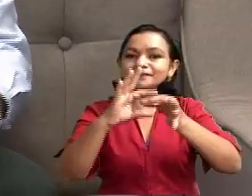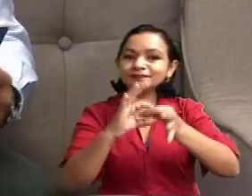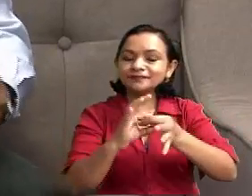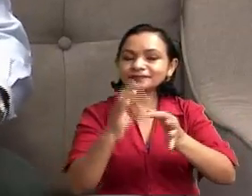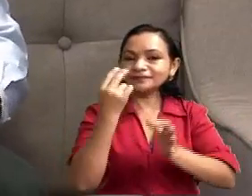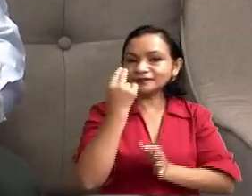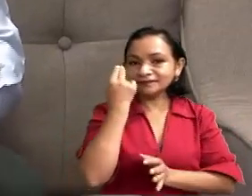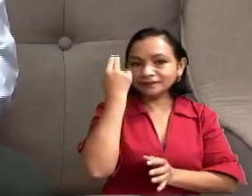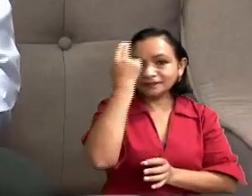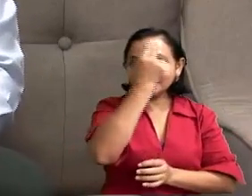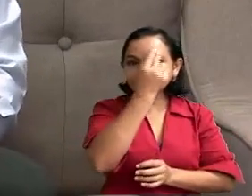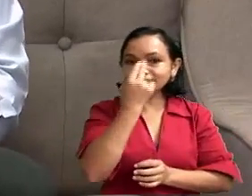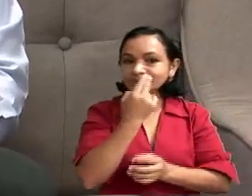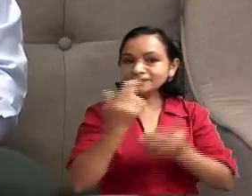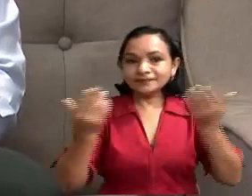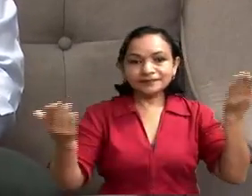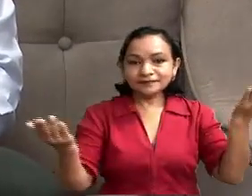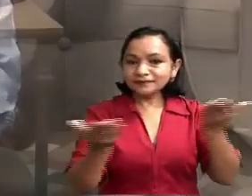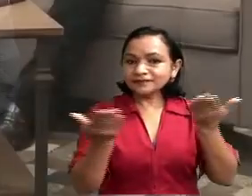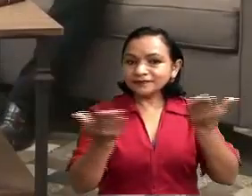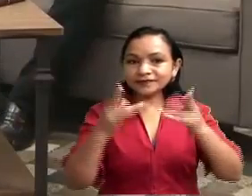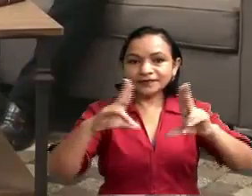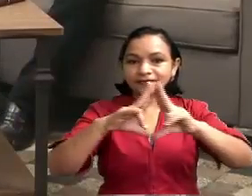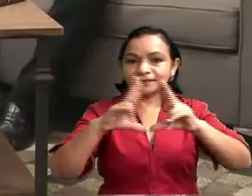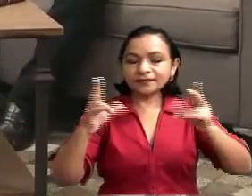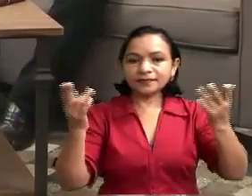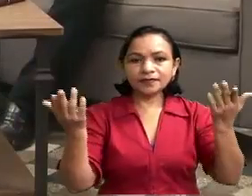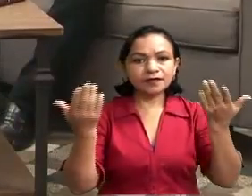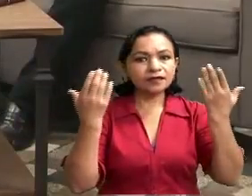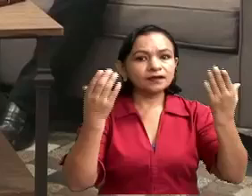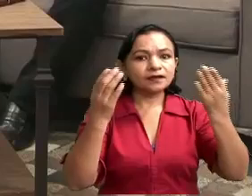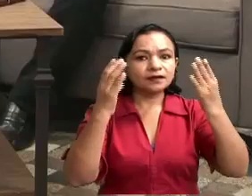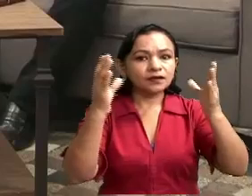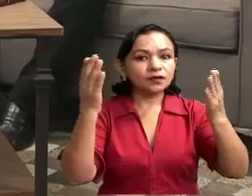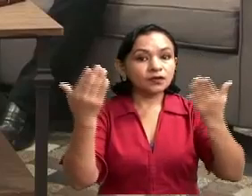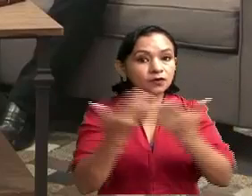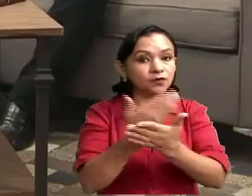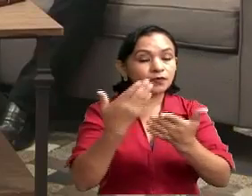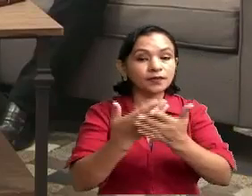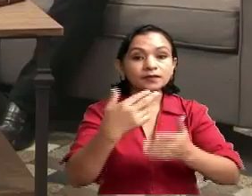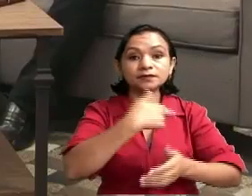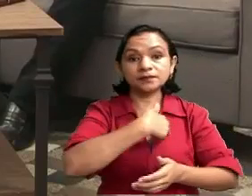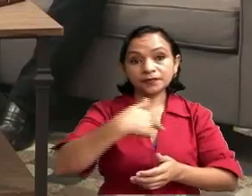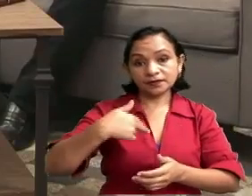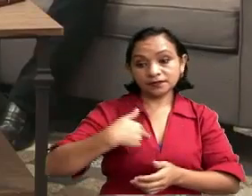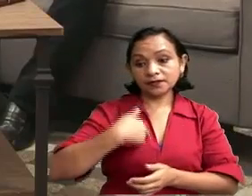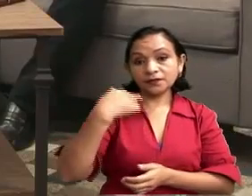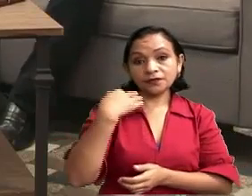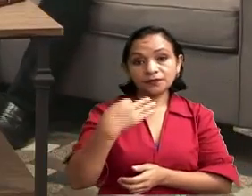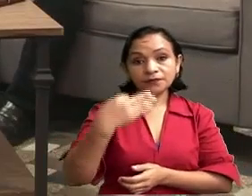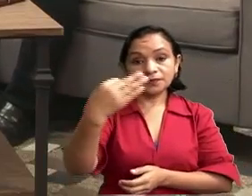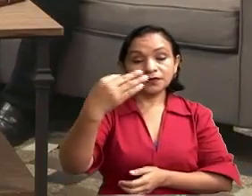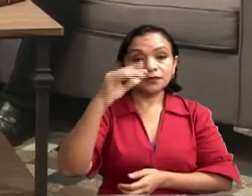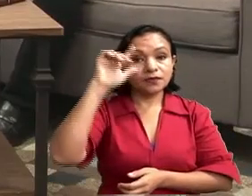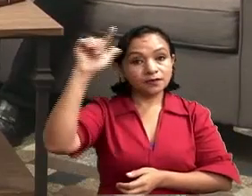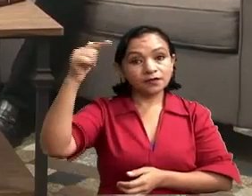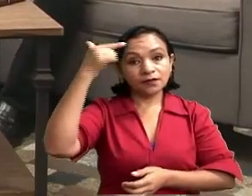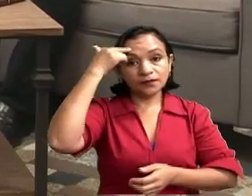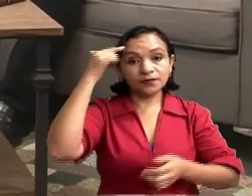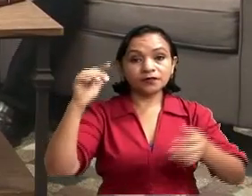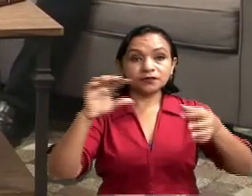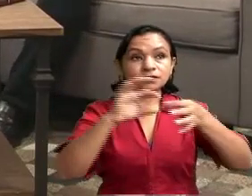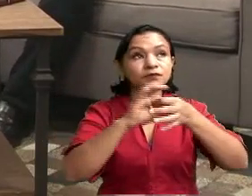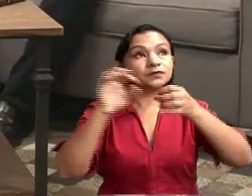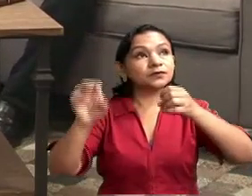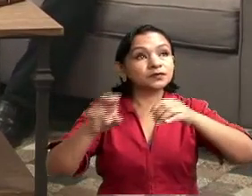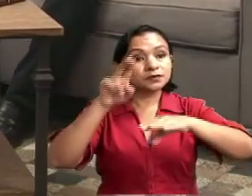¿no?, un poquito cómo nos encontramos y qué medidas podrían ser esas las que podríamos entender a partir de las acciones del Gobierno de Reconciliación y Unidad Nacional